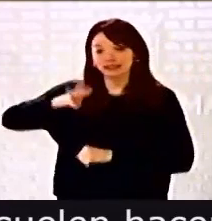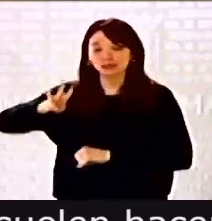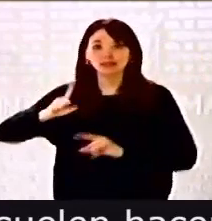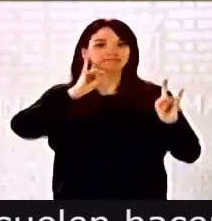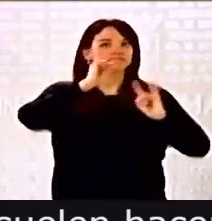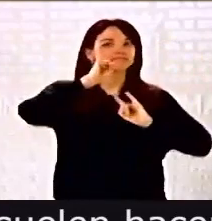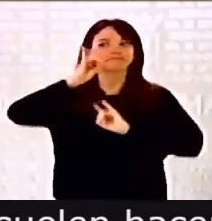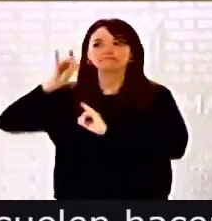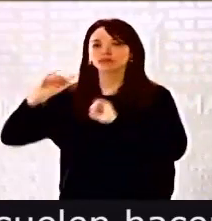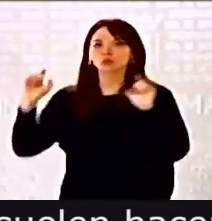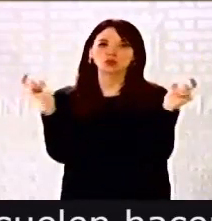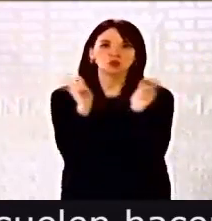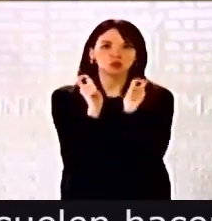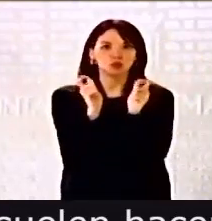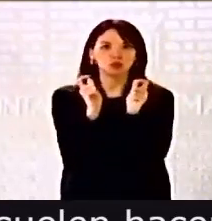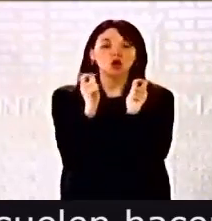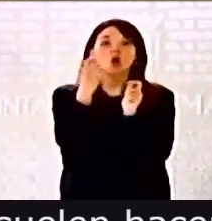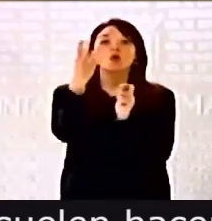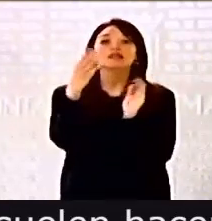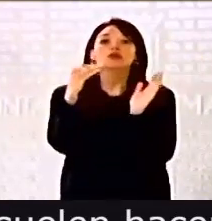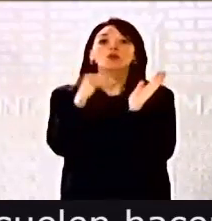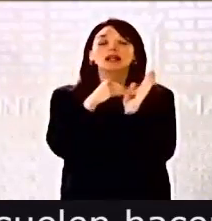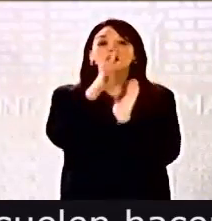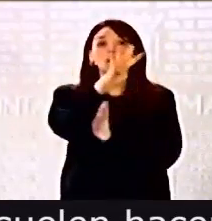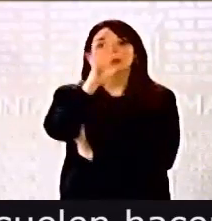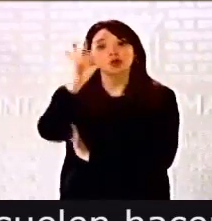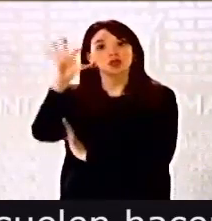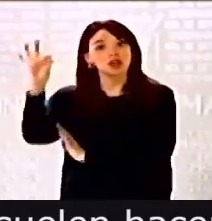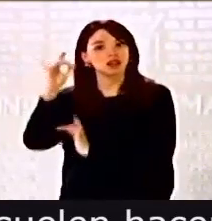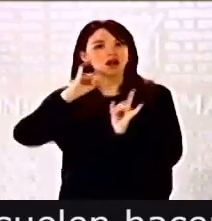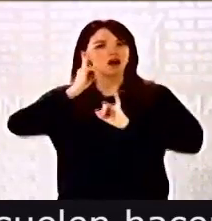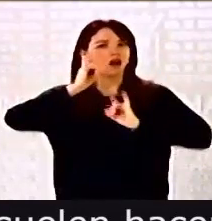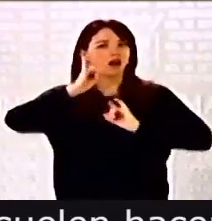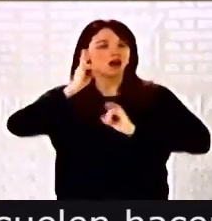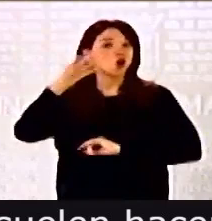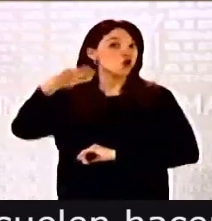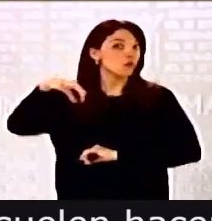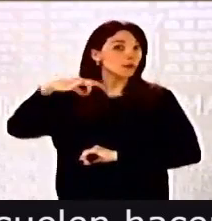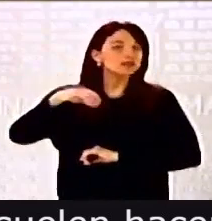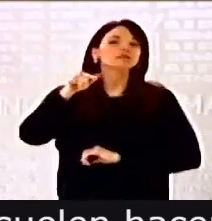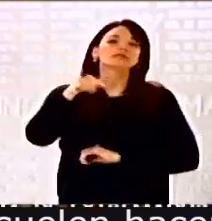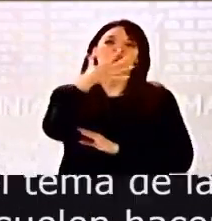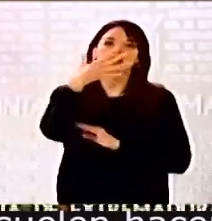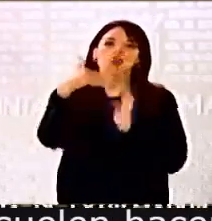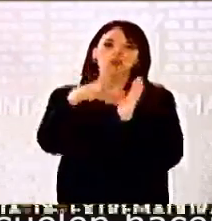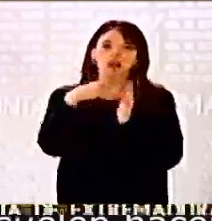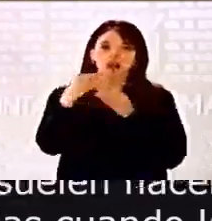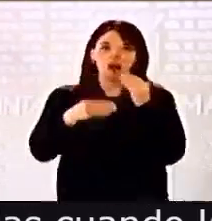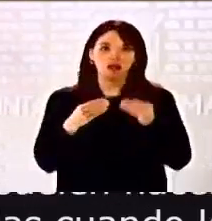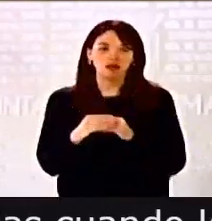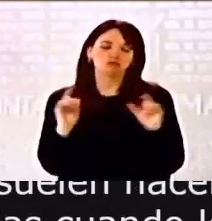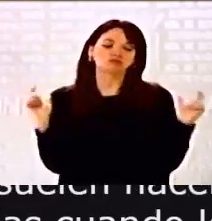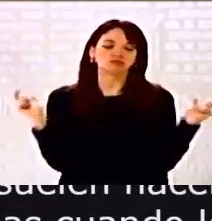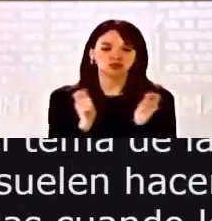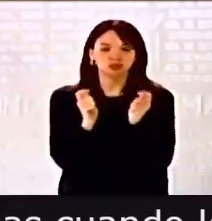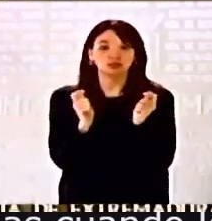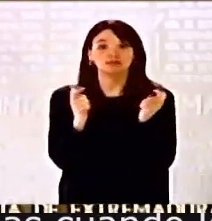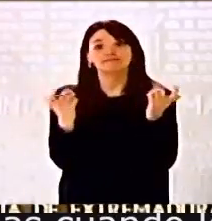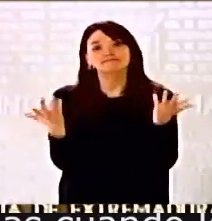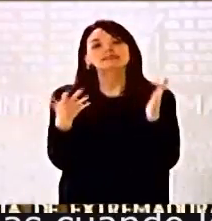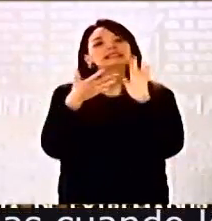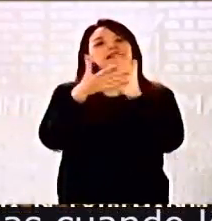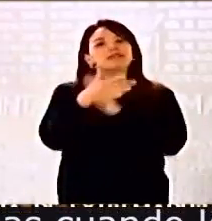ha bajado a unas 4.400 llamadas cuando lo normal es que se hacen en torno a los 5.000. Eso significa que puede incrementarse